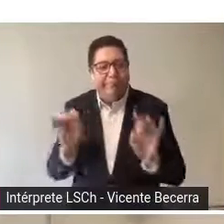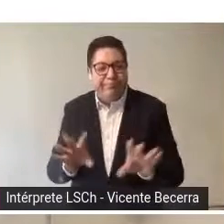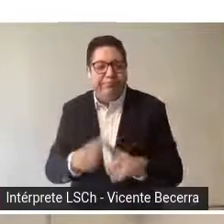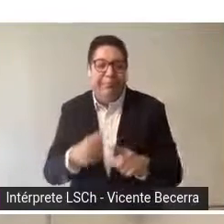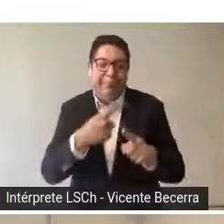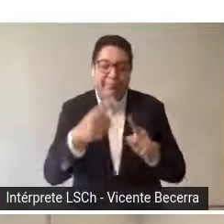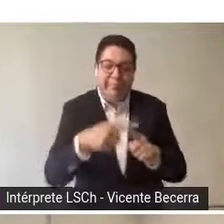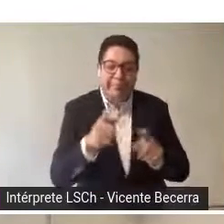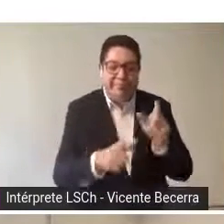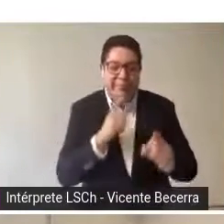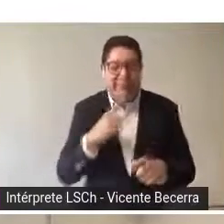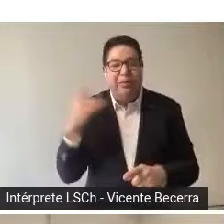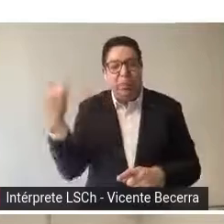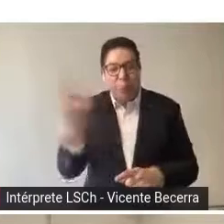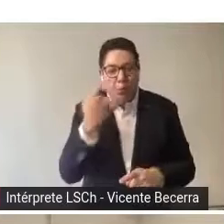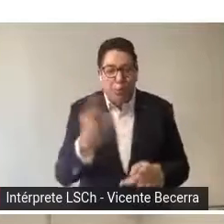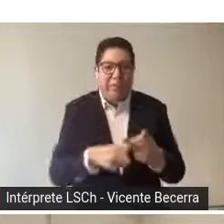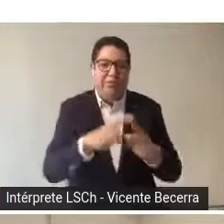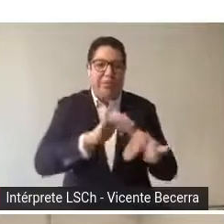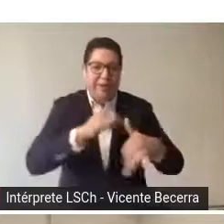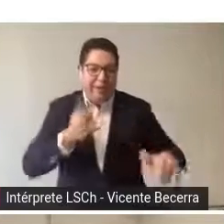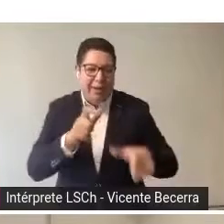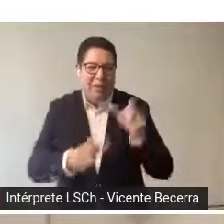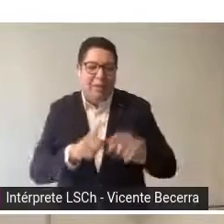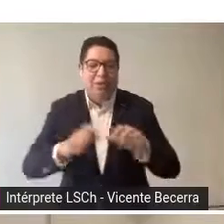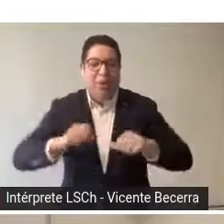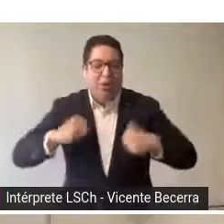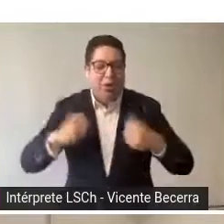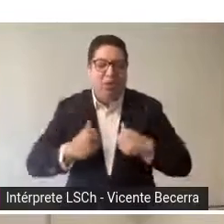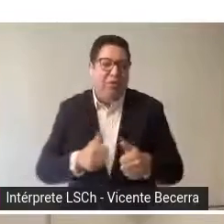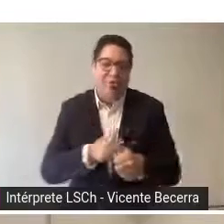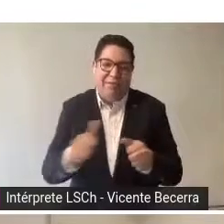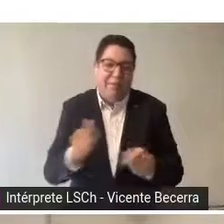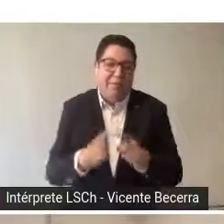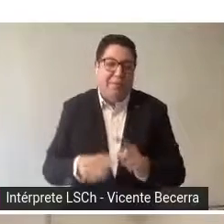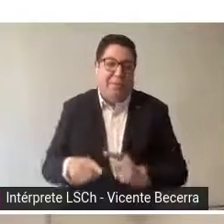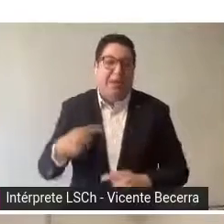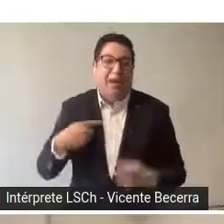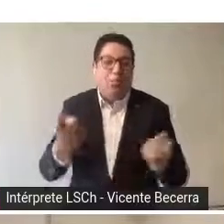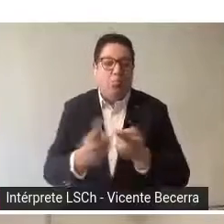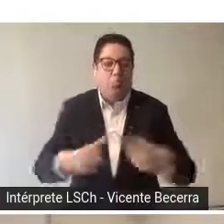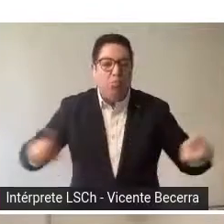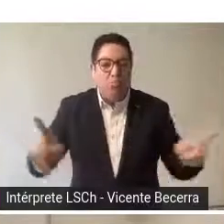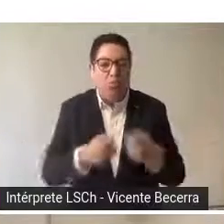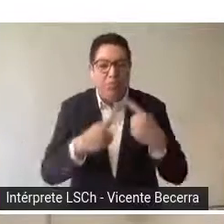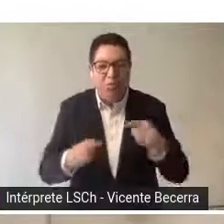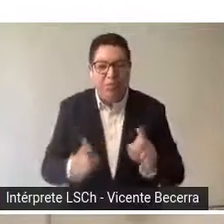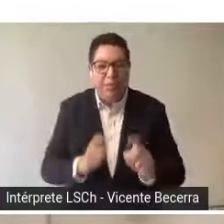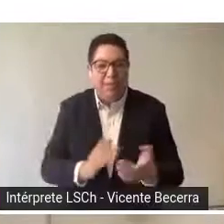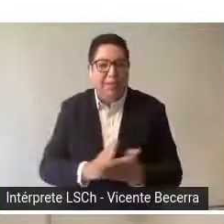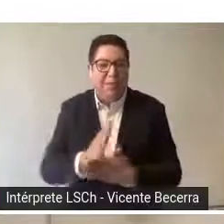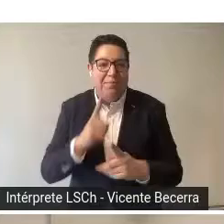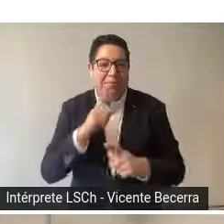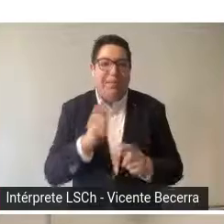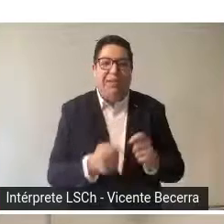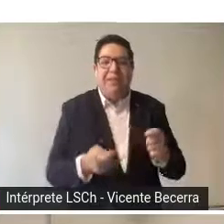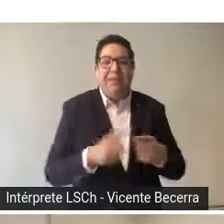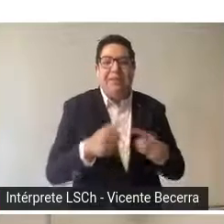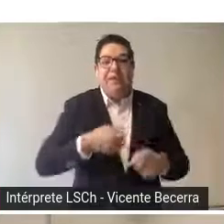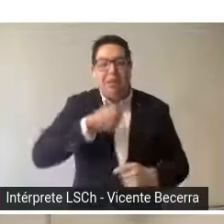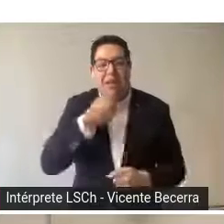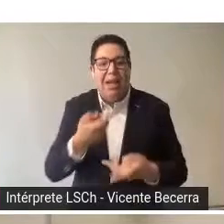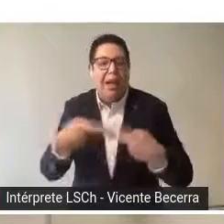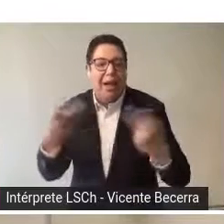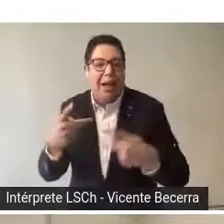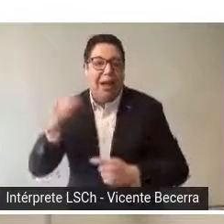distintos ámbitos, universidades, ingenieros, gente joven, gente de la música que se puso a hacer podcast y hacer clases